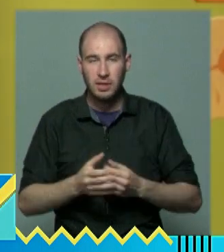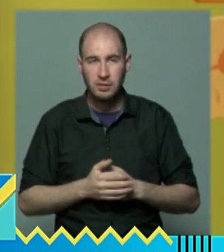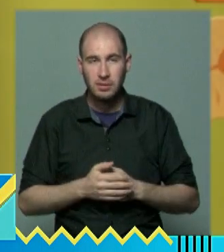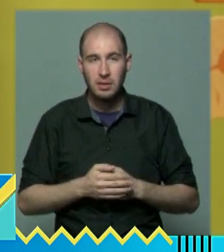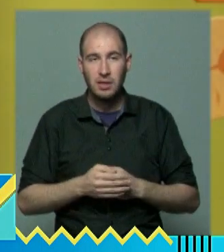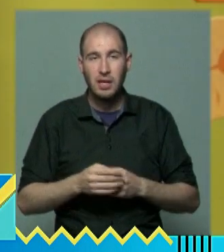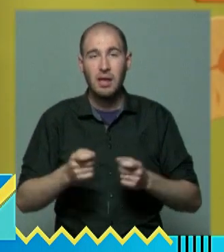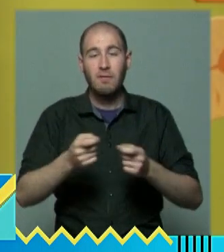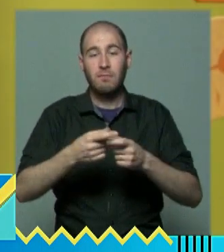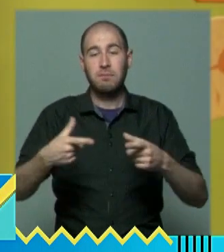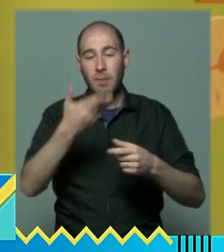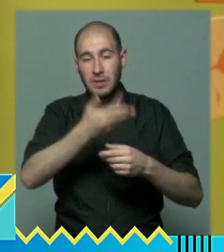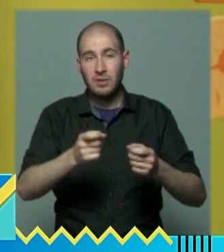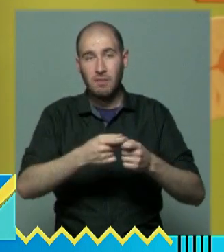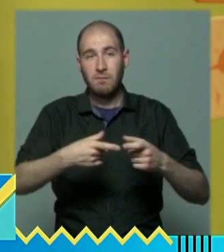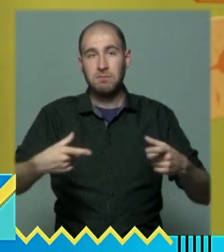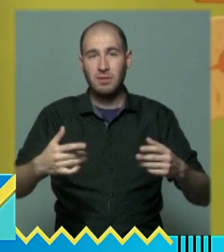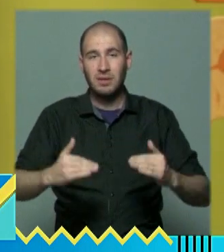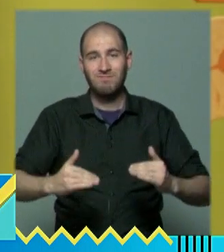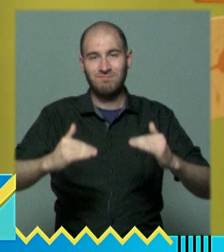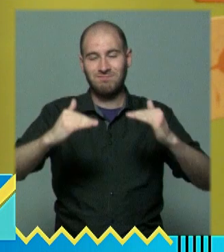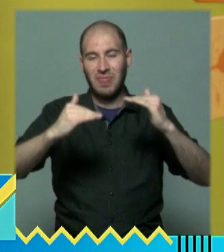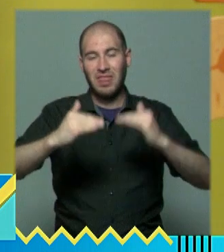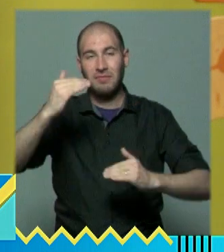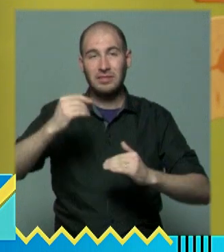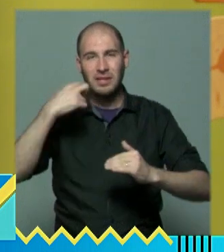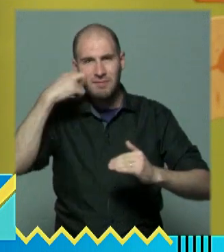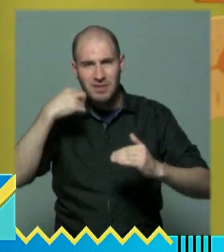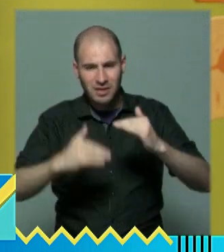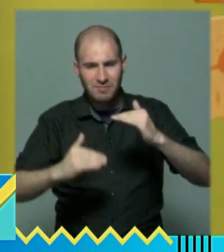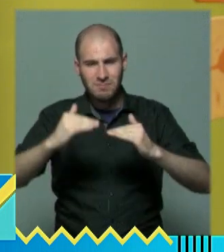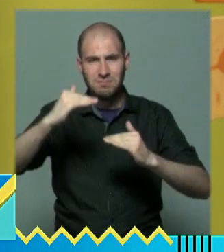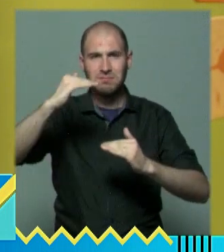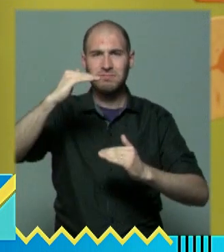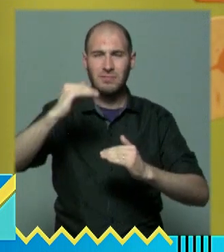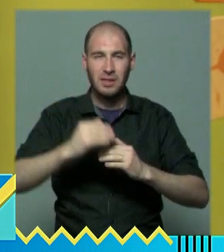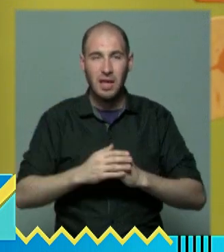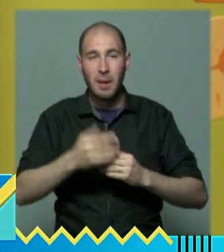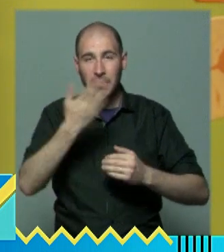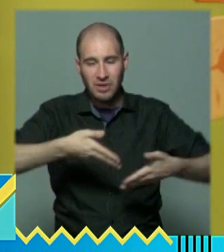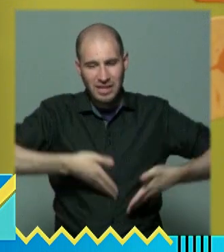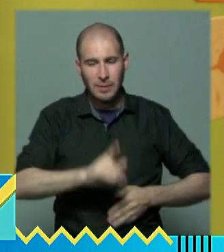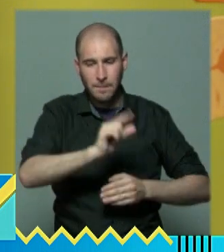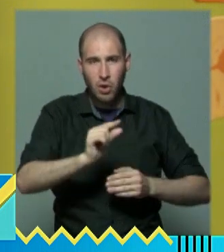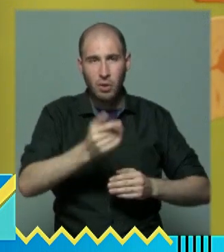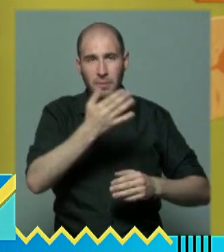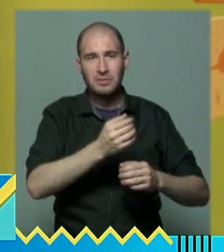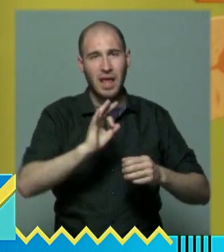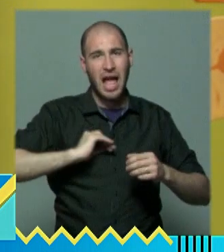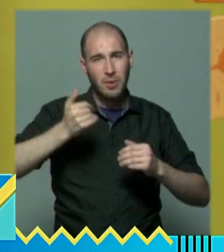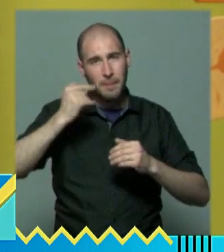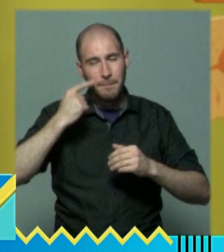las tasas de crecimiento de la población no están acompañando el de envejecimiento, es decir, cada vez nace menos gente y cada vez la gente vive más